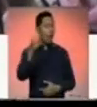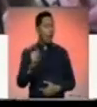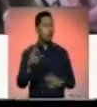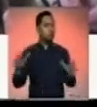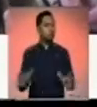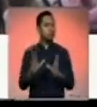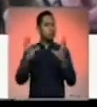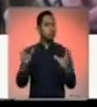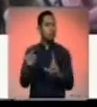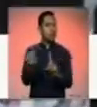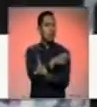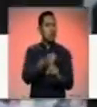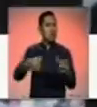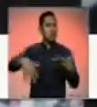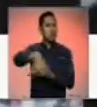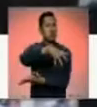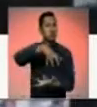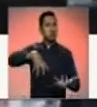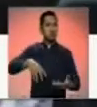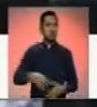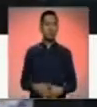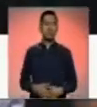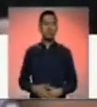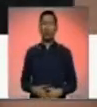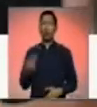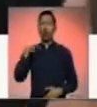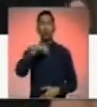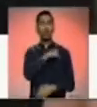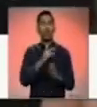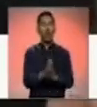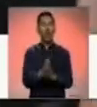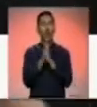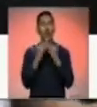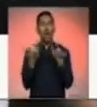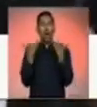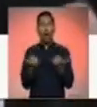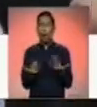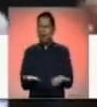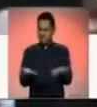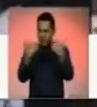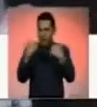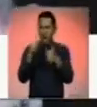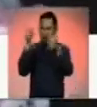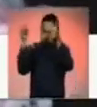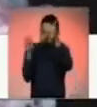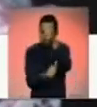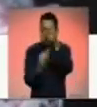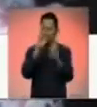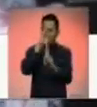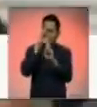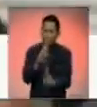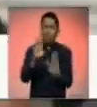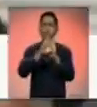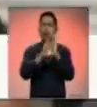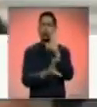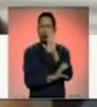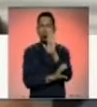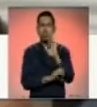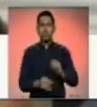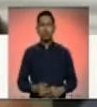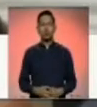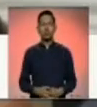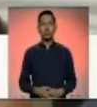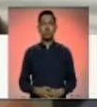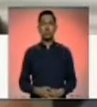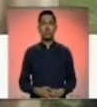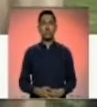en las calles con violencia. Les estamos pidiendo que acaten, que respeten la Constitución.